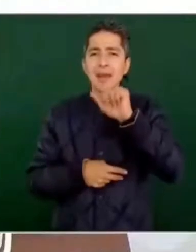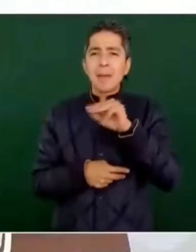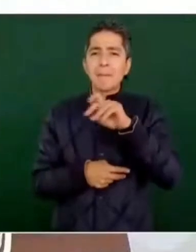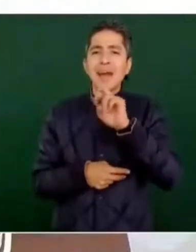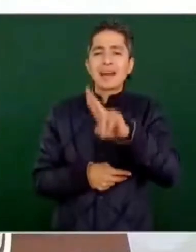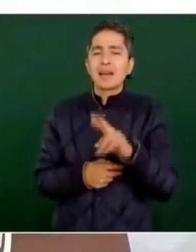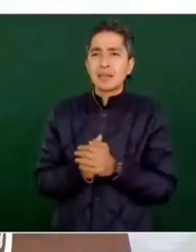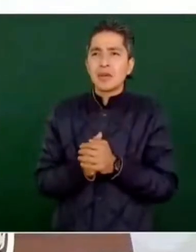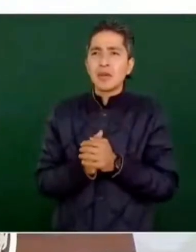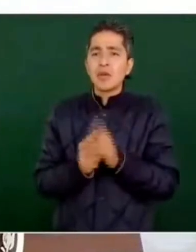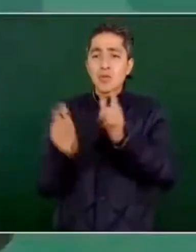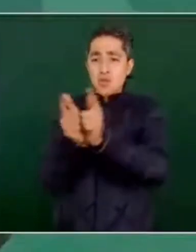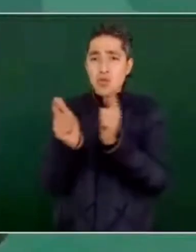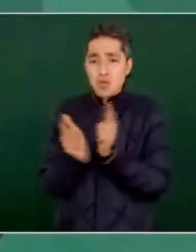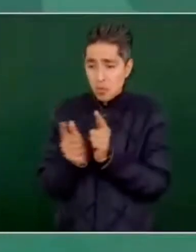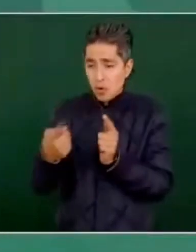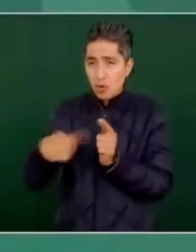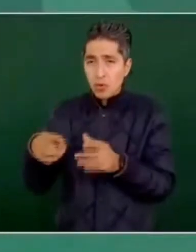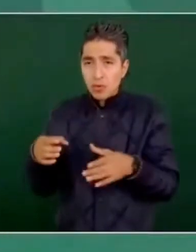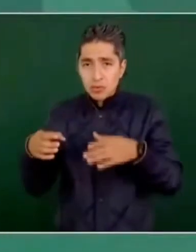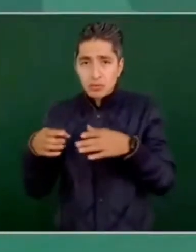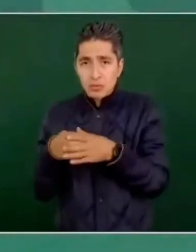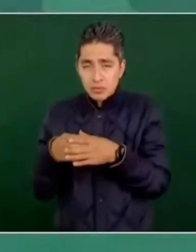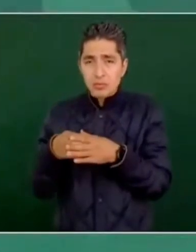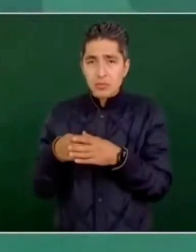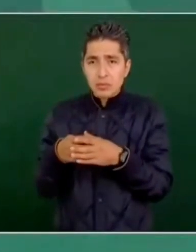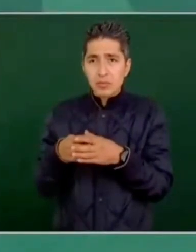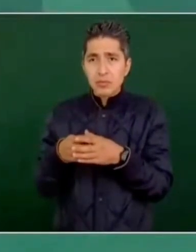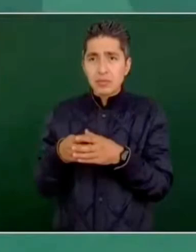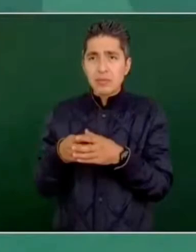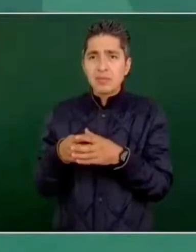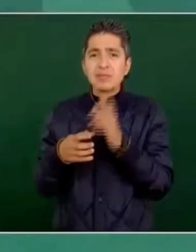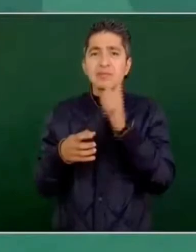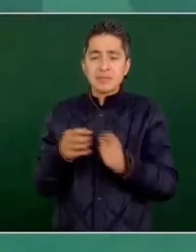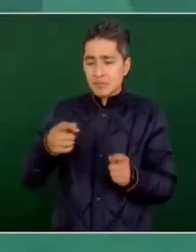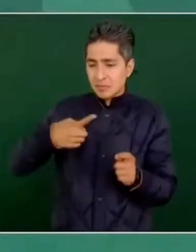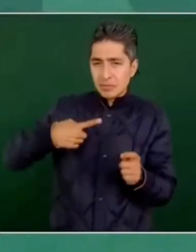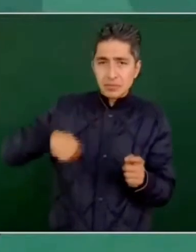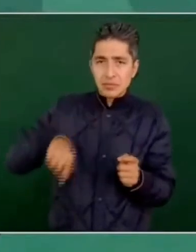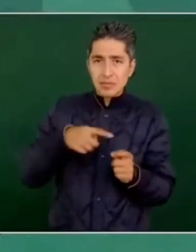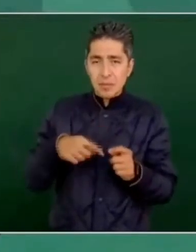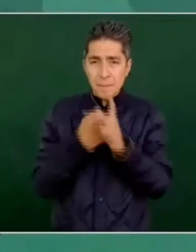Un grupo de reaccionarios de nuestro país